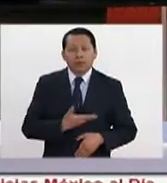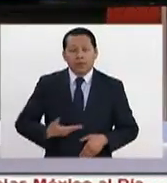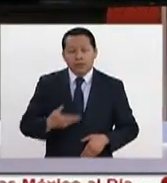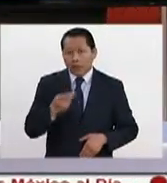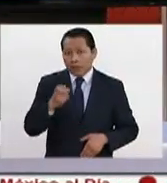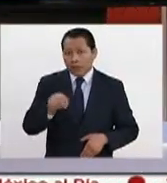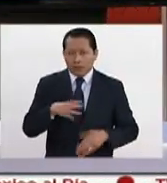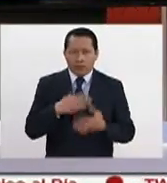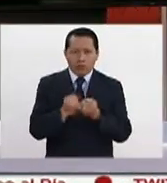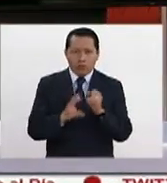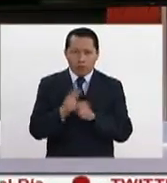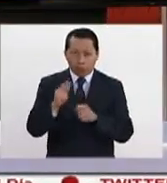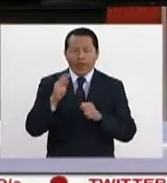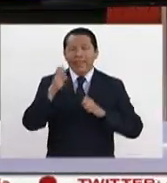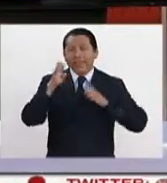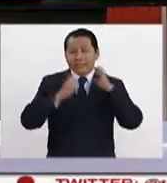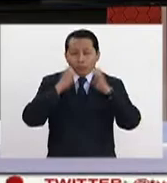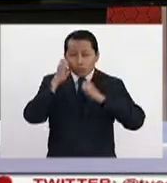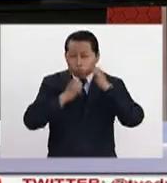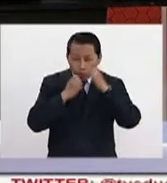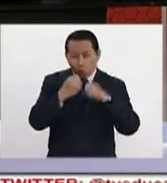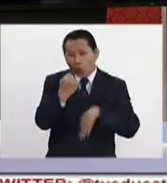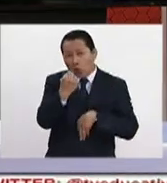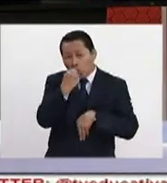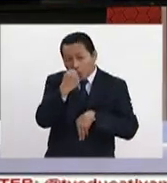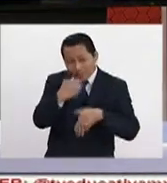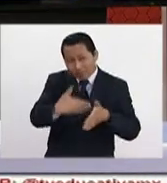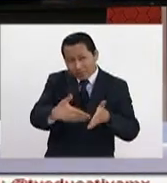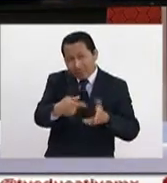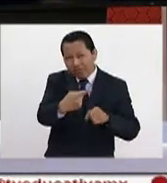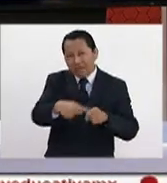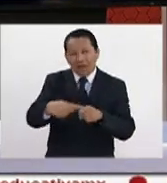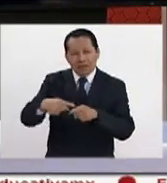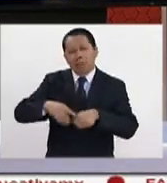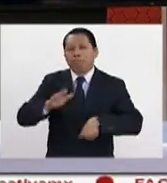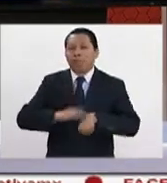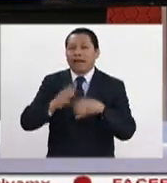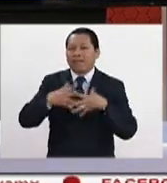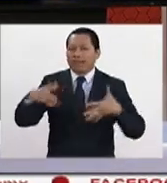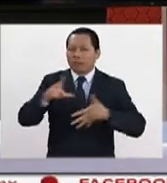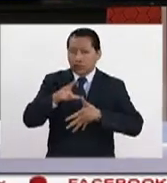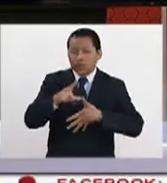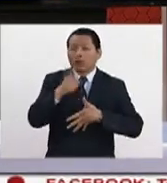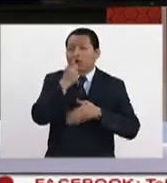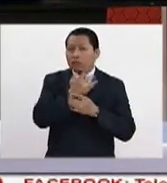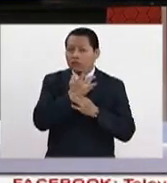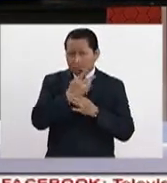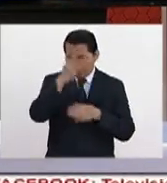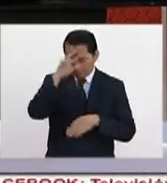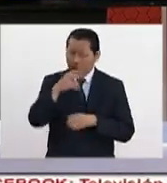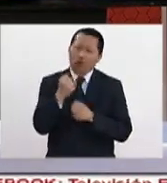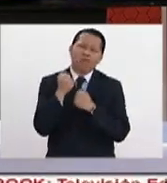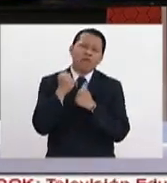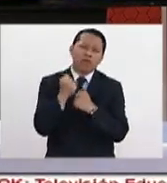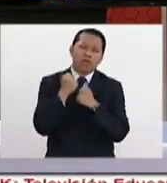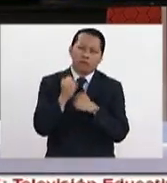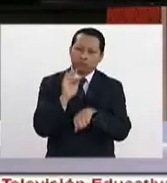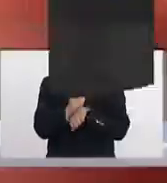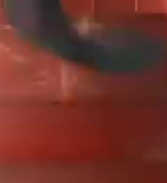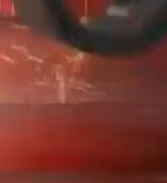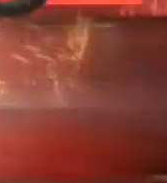Peña Nieto inauguró la expo de alimentos más grande de América Latina y aseguró que México es una potencia en ese sector.